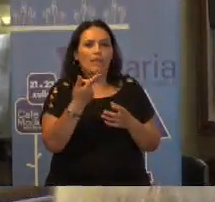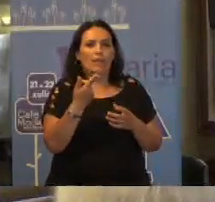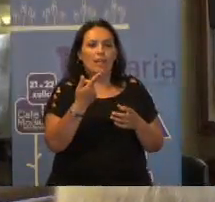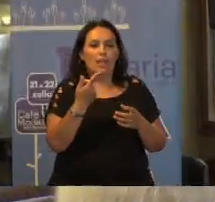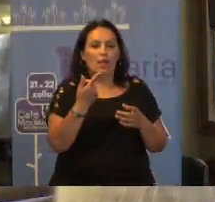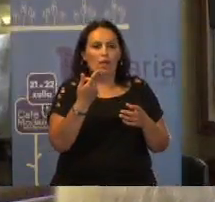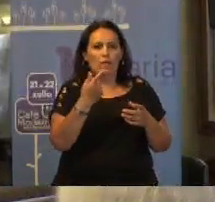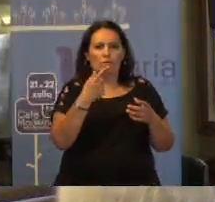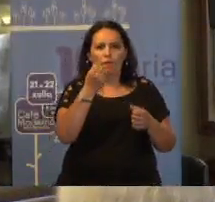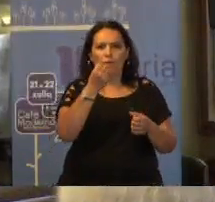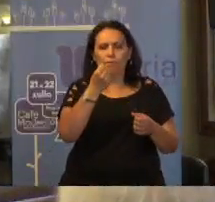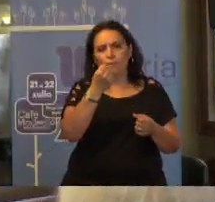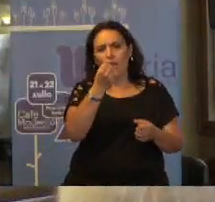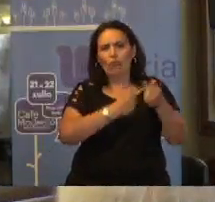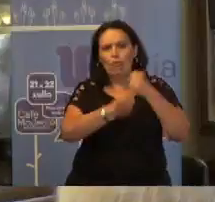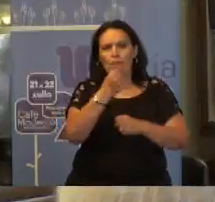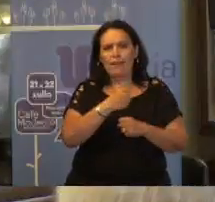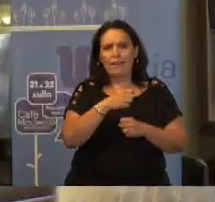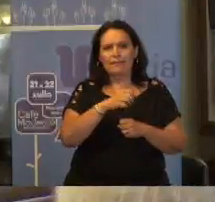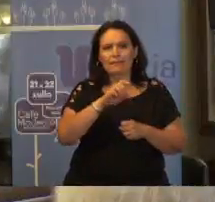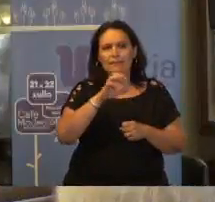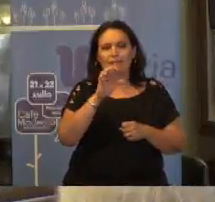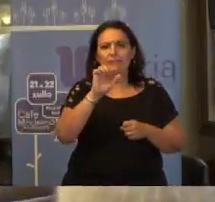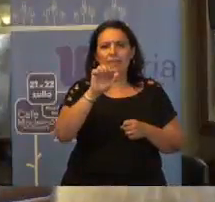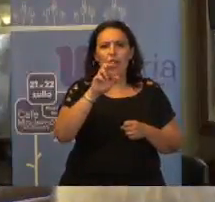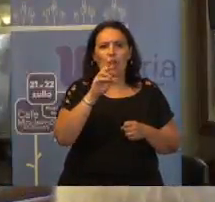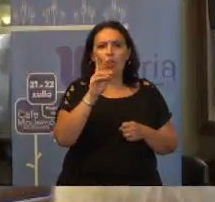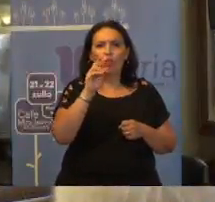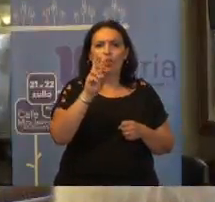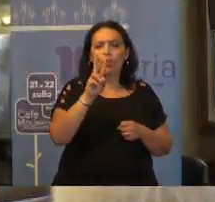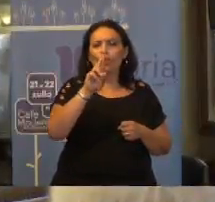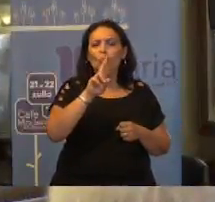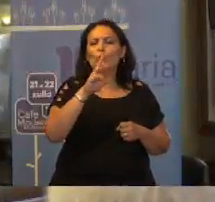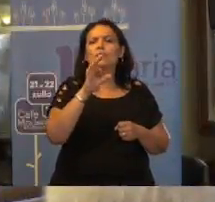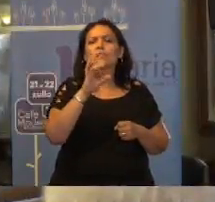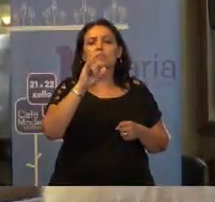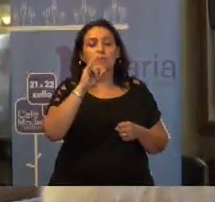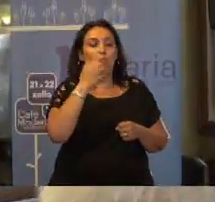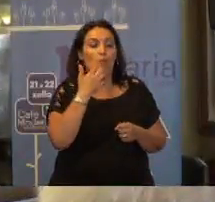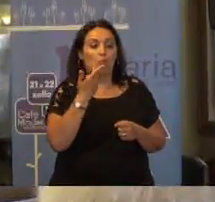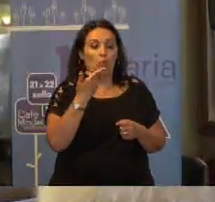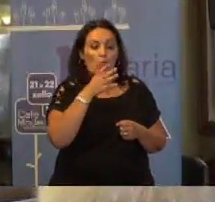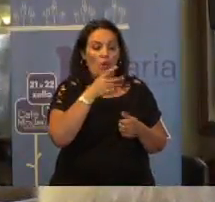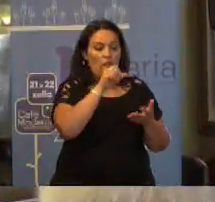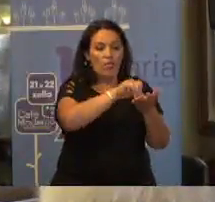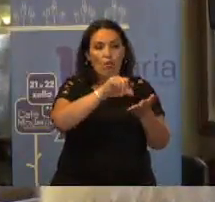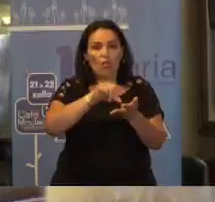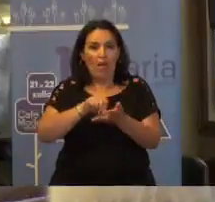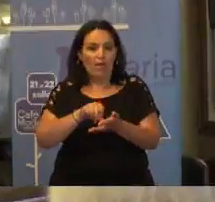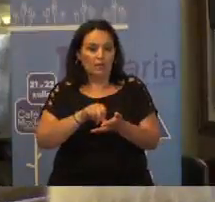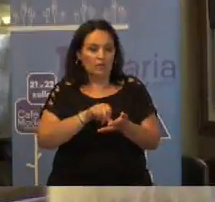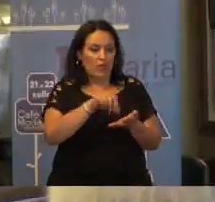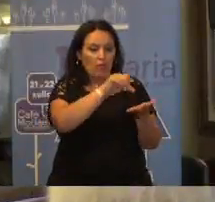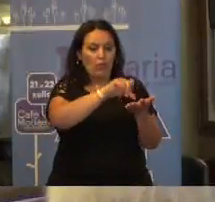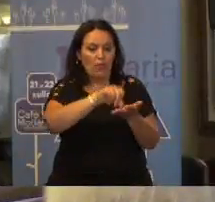fondos EDUSI por unha cuestión puramente política, de que son as principais cidades, pois son gobernos do cambio,